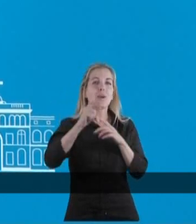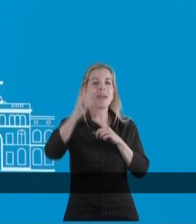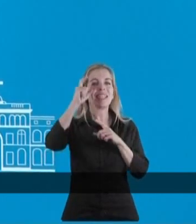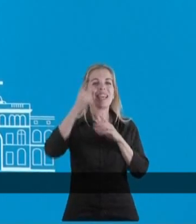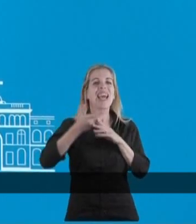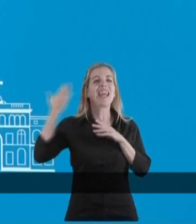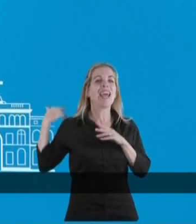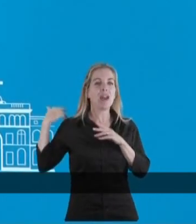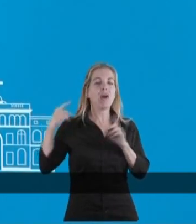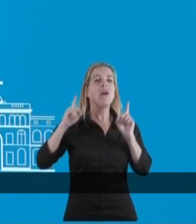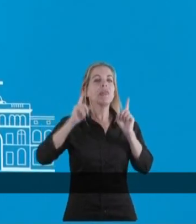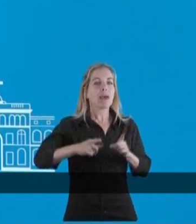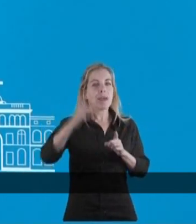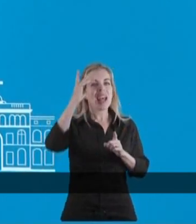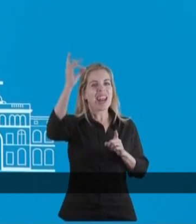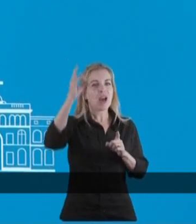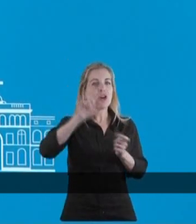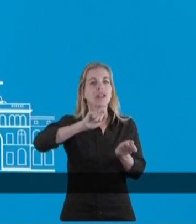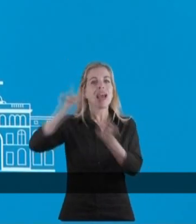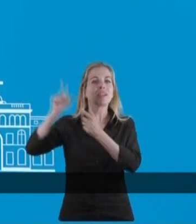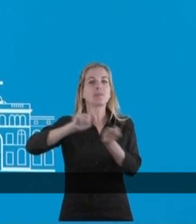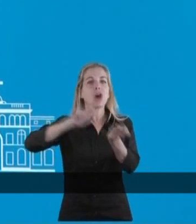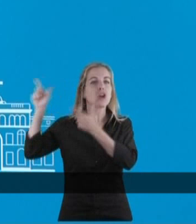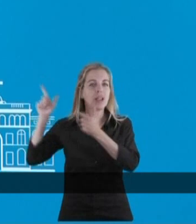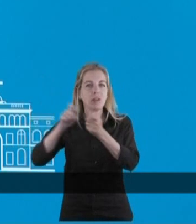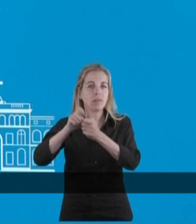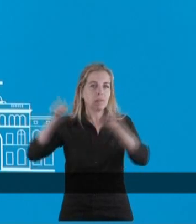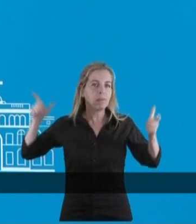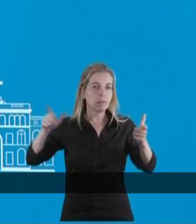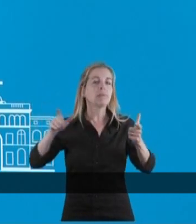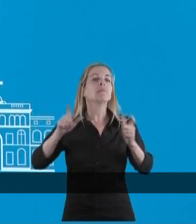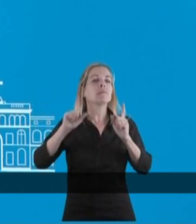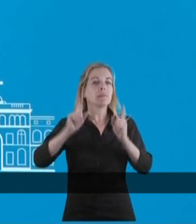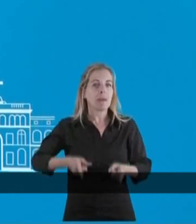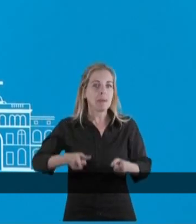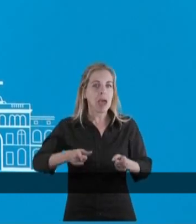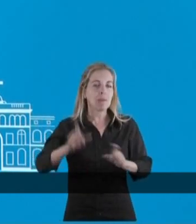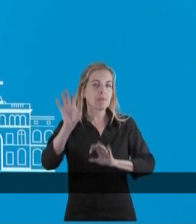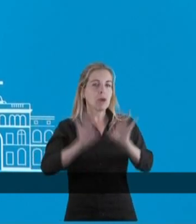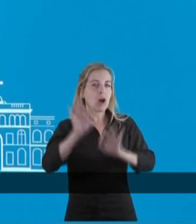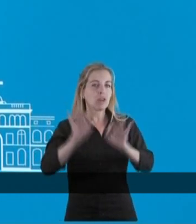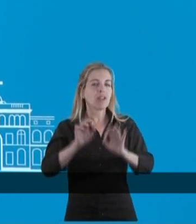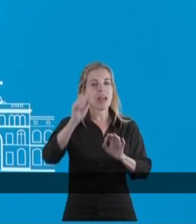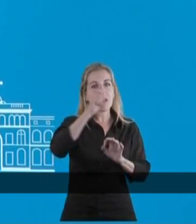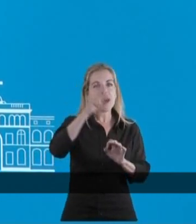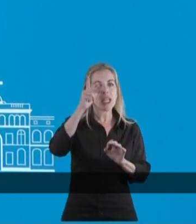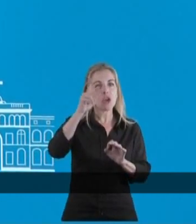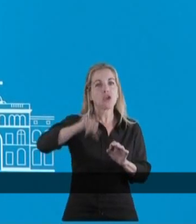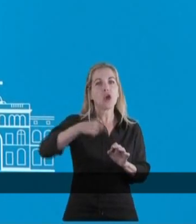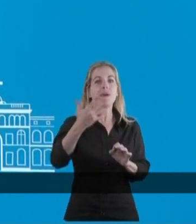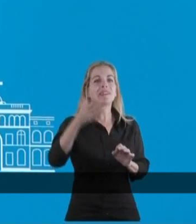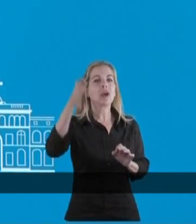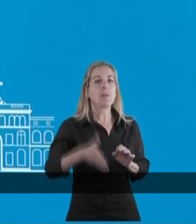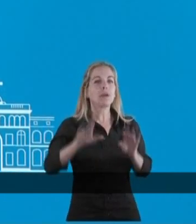también tenemos un récord de exportaciones, un crecimiento interanual de exportaciones de 28.5%, sumaron